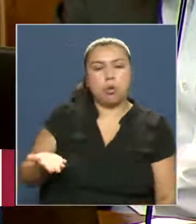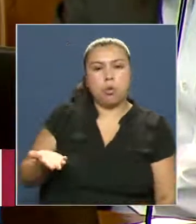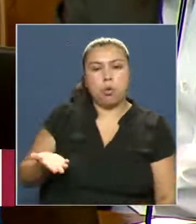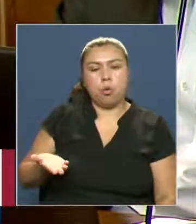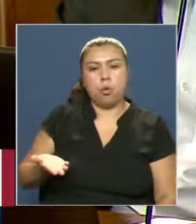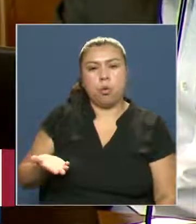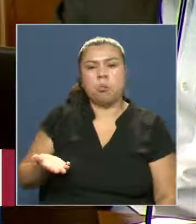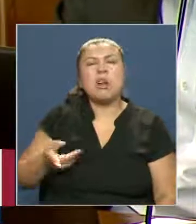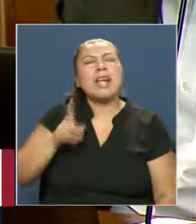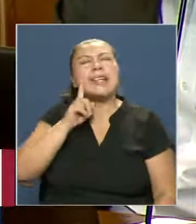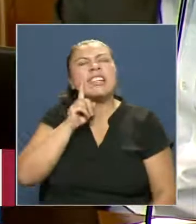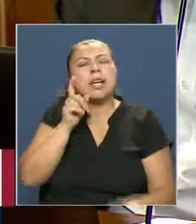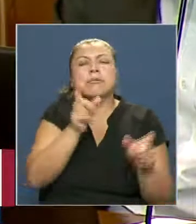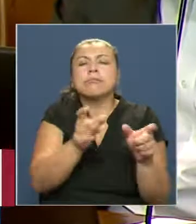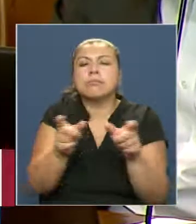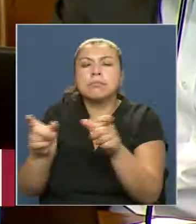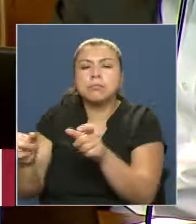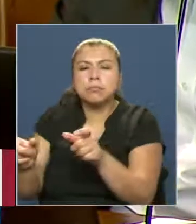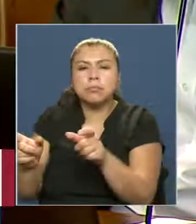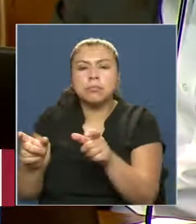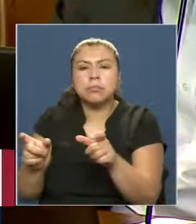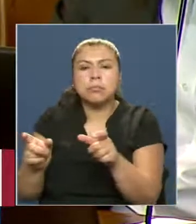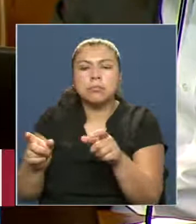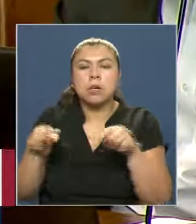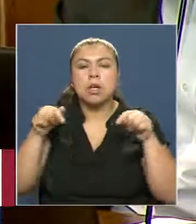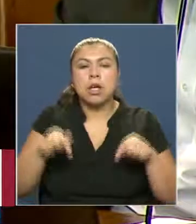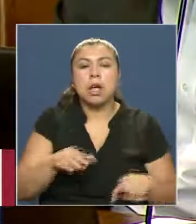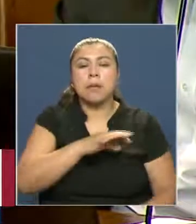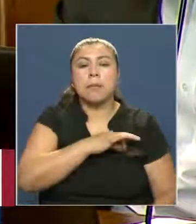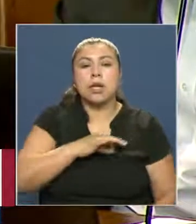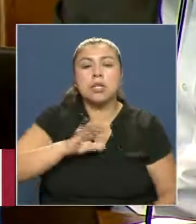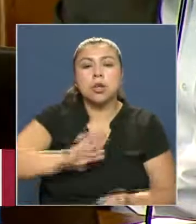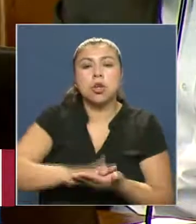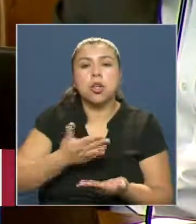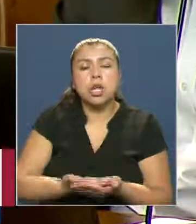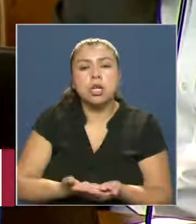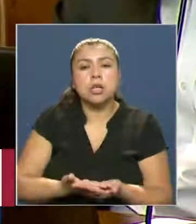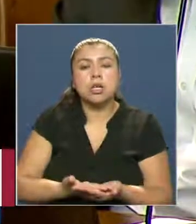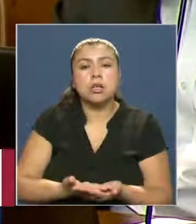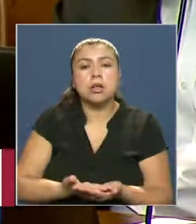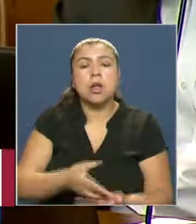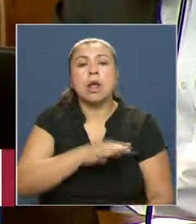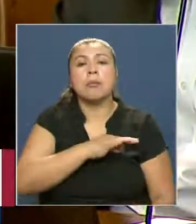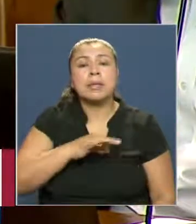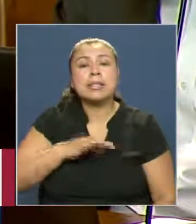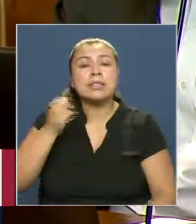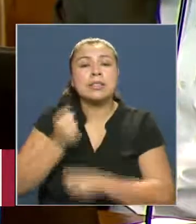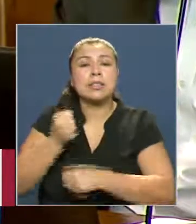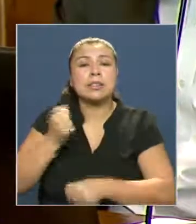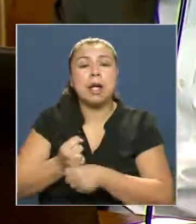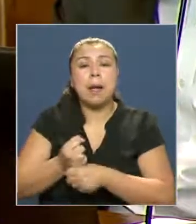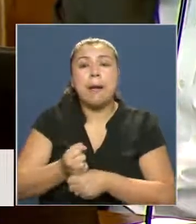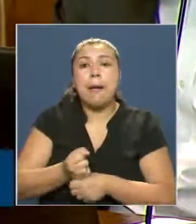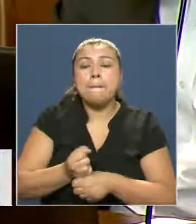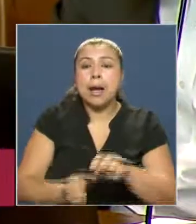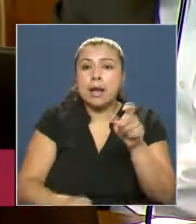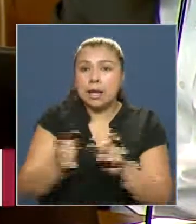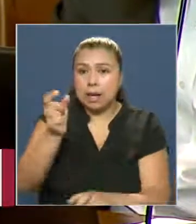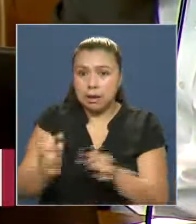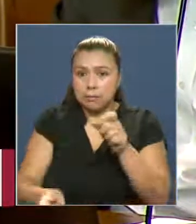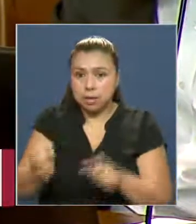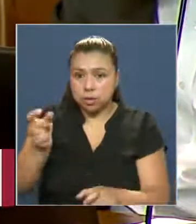entes fiscalizadores como le corresponde en este caso al Ministerio de Salud y al Ministerio del Trabajo, para que las trabajadoras